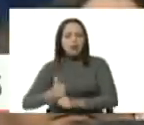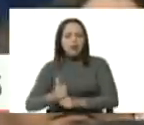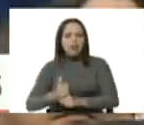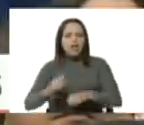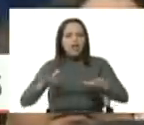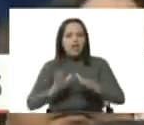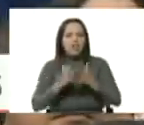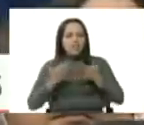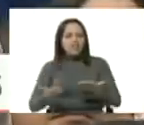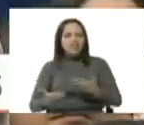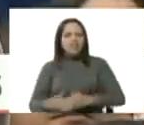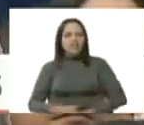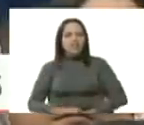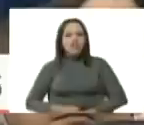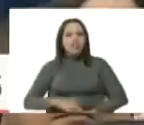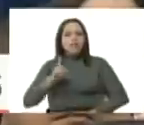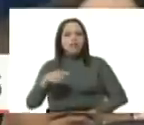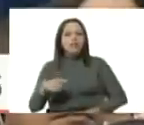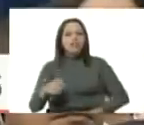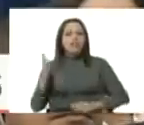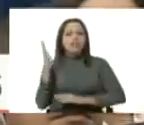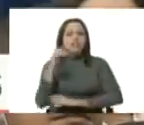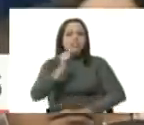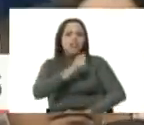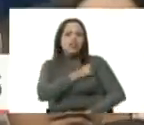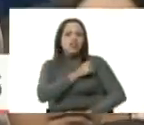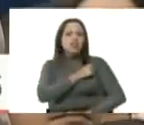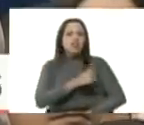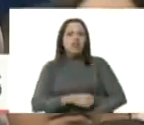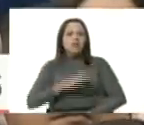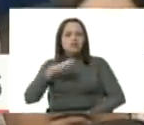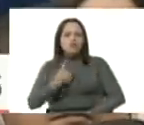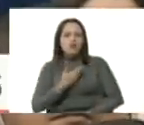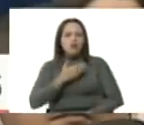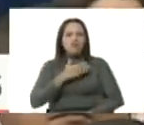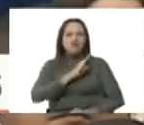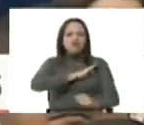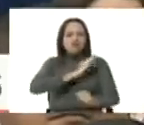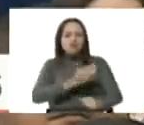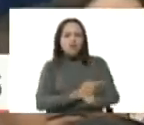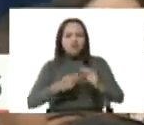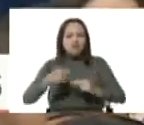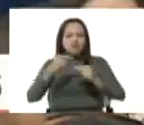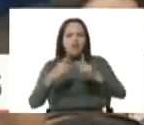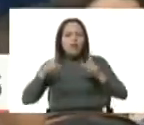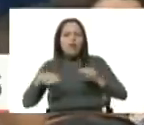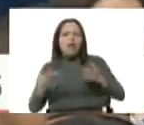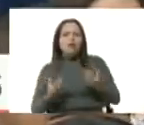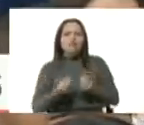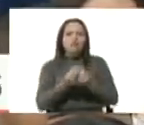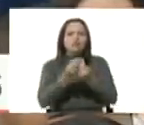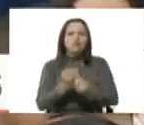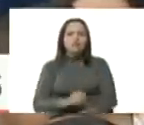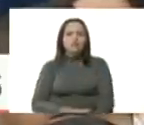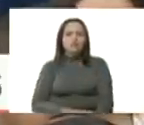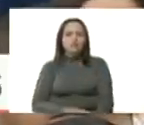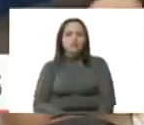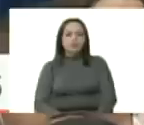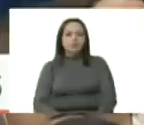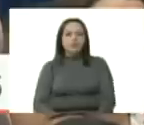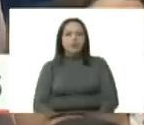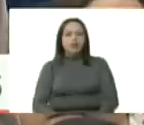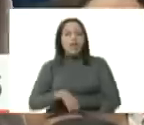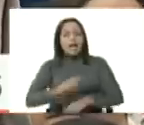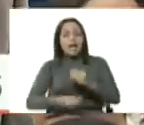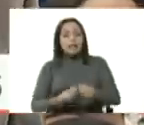con la Iglesia Católica y, por supuesto, fortalecer no solamente en materia de infraestructura, sino de acompañamiento que se viene realizando